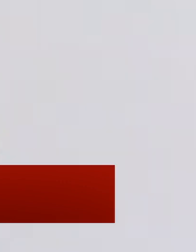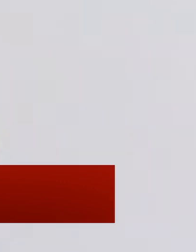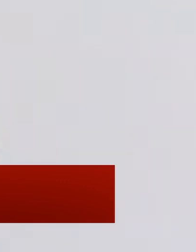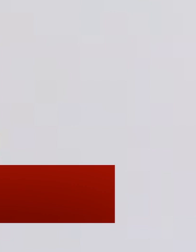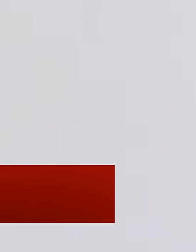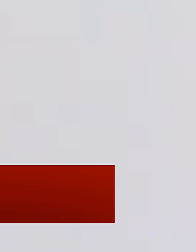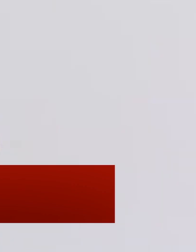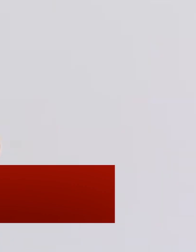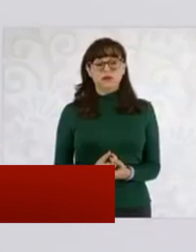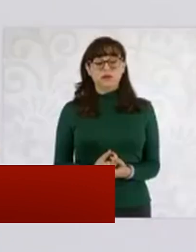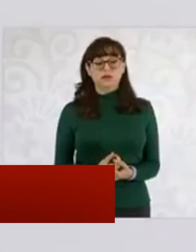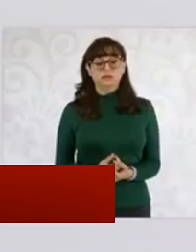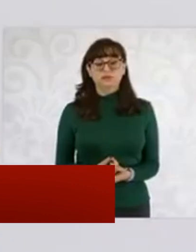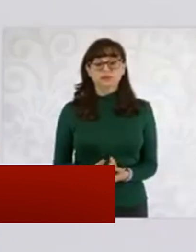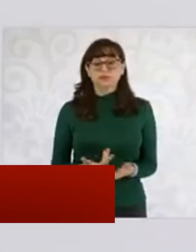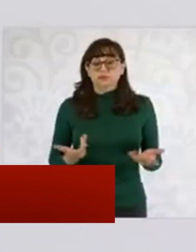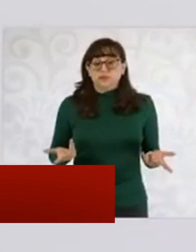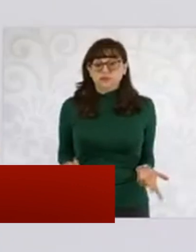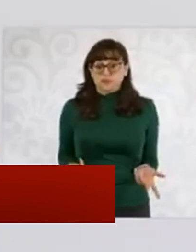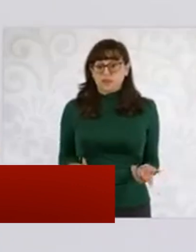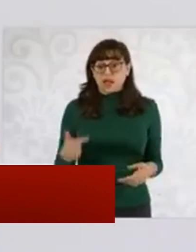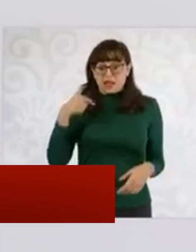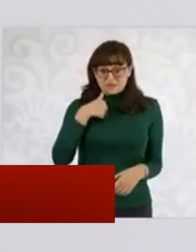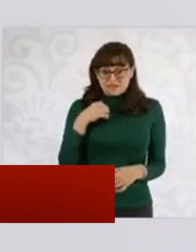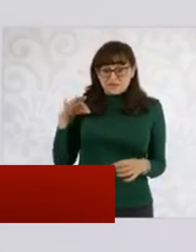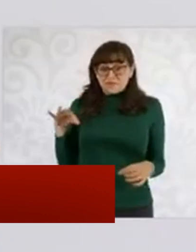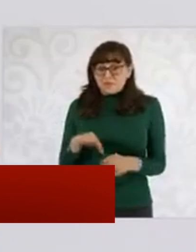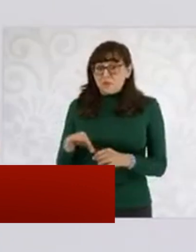el 39 Constitucional. ¿Quién es el soberano?